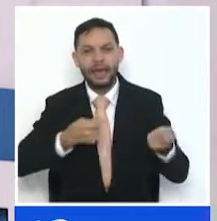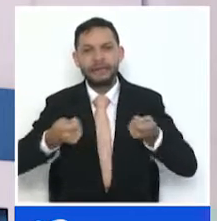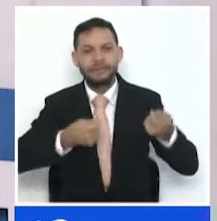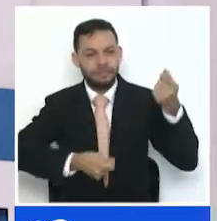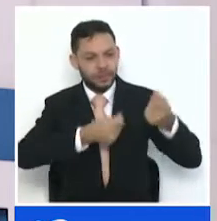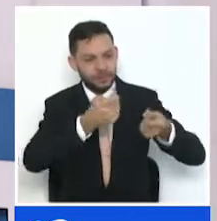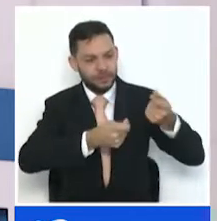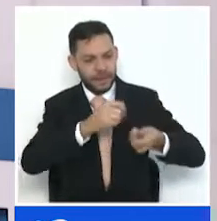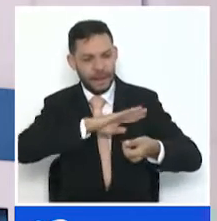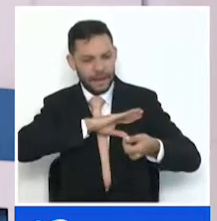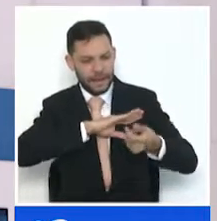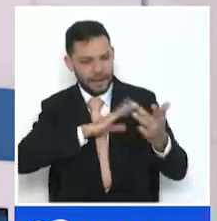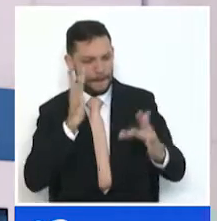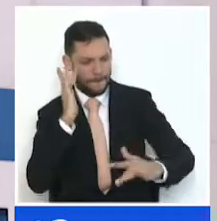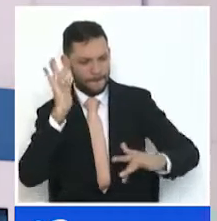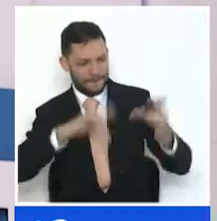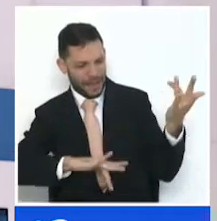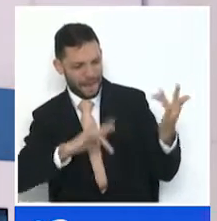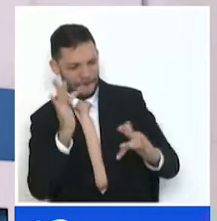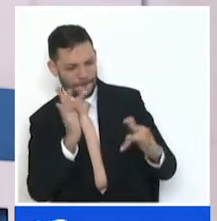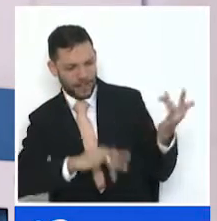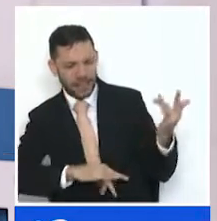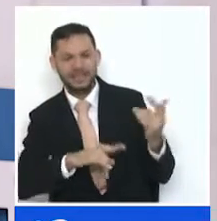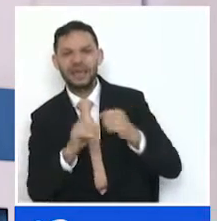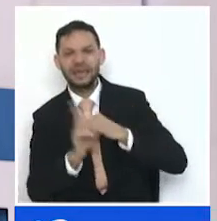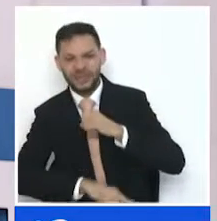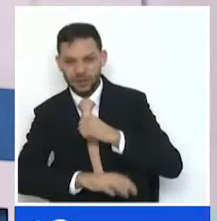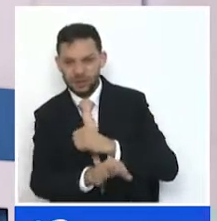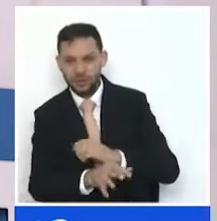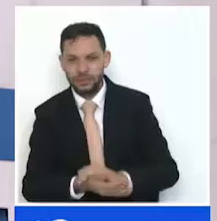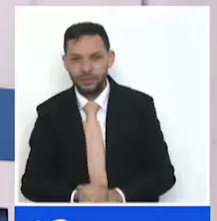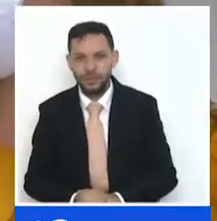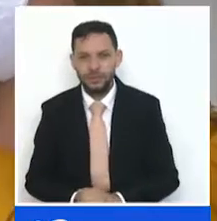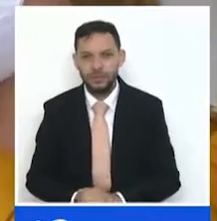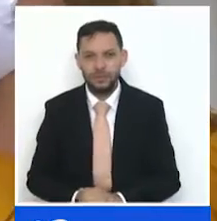no concuerdan y que podría traer sanciones disciplinarias.